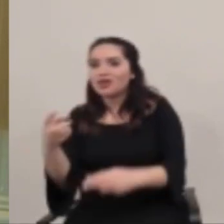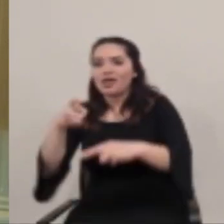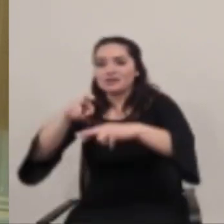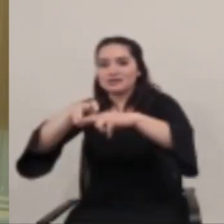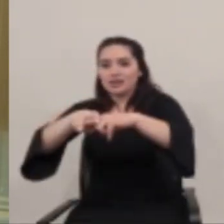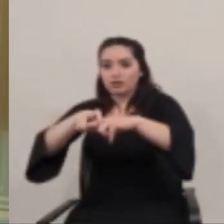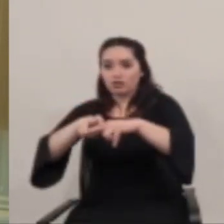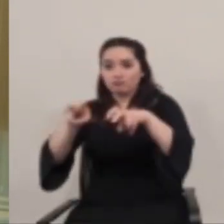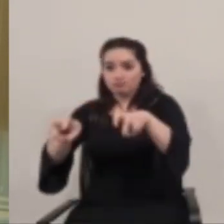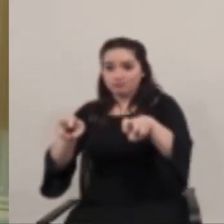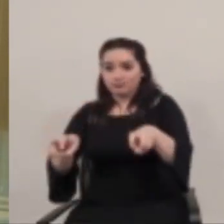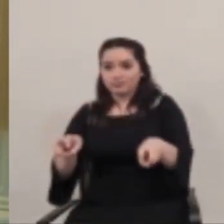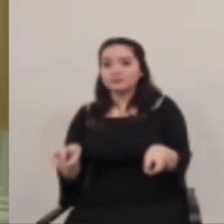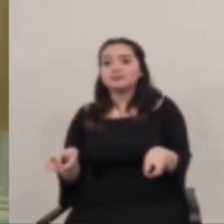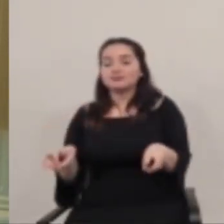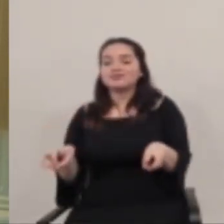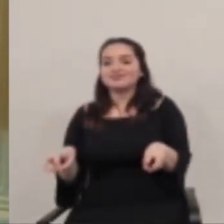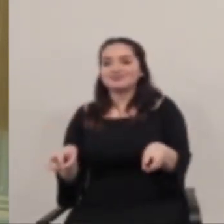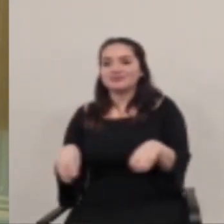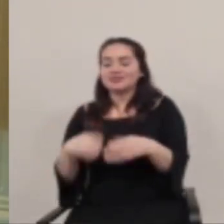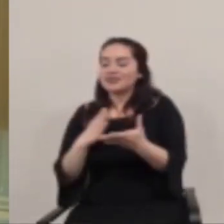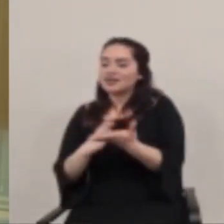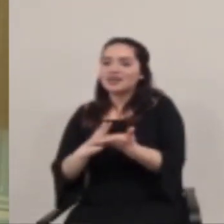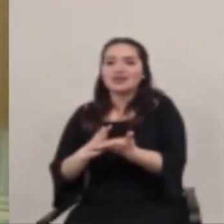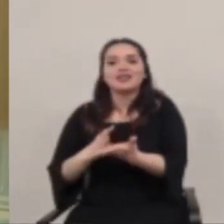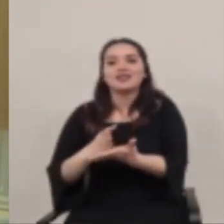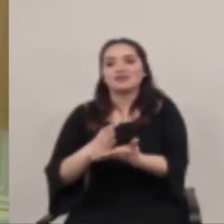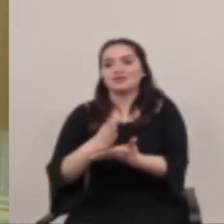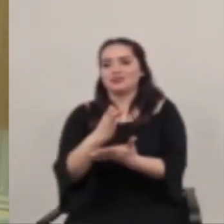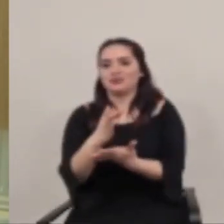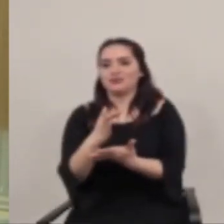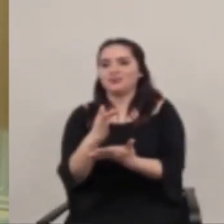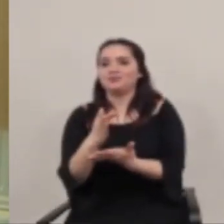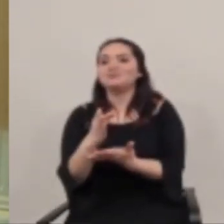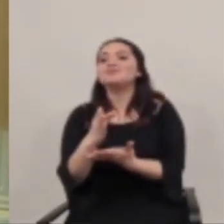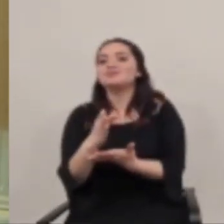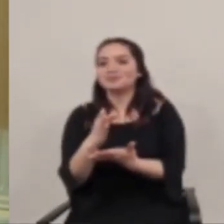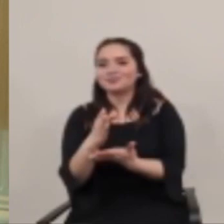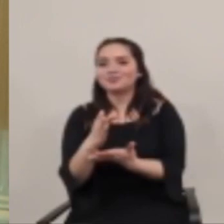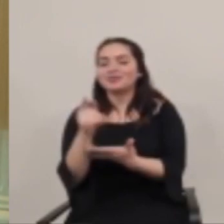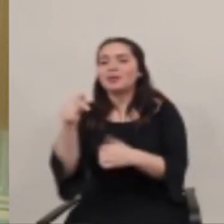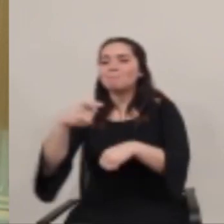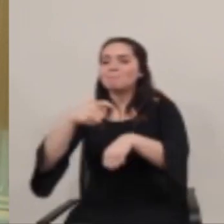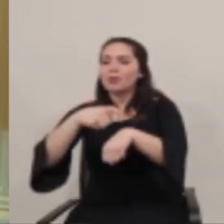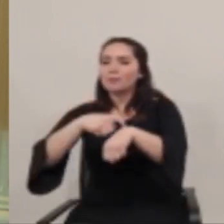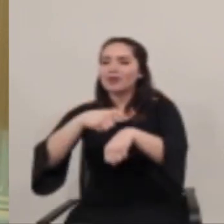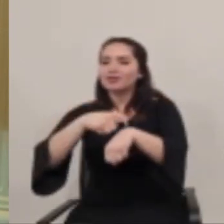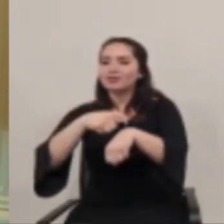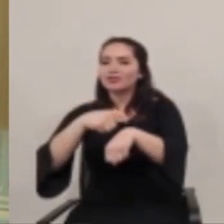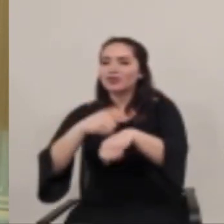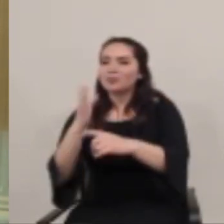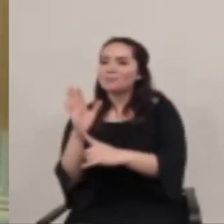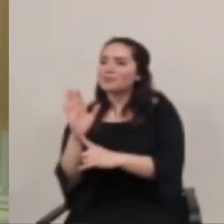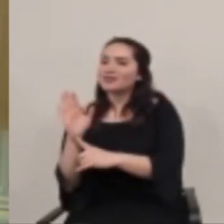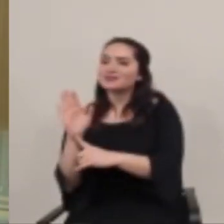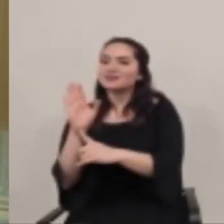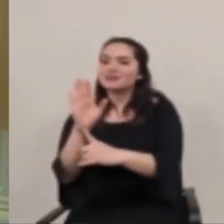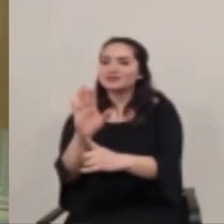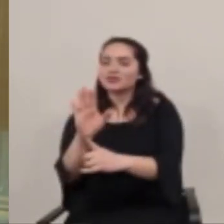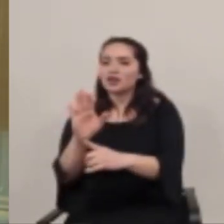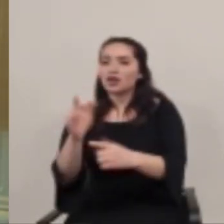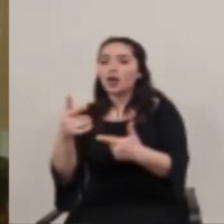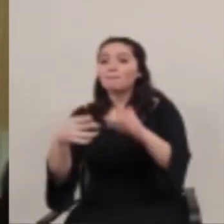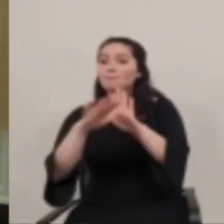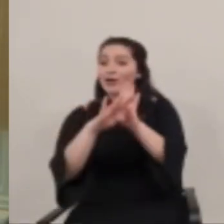asiento para dar inicio a esta, a este momento de presentación de la política